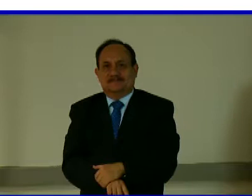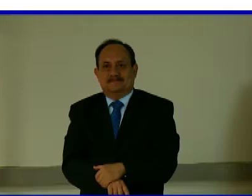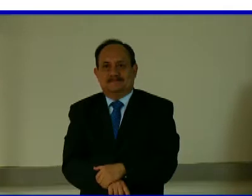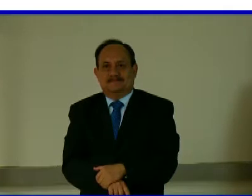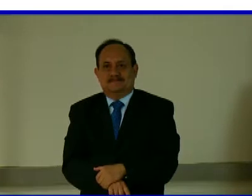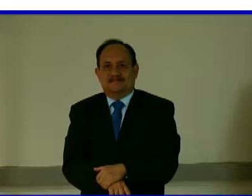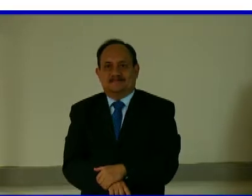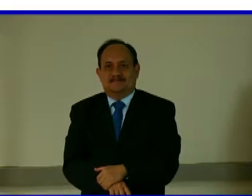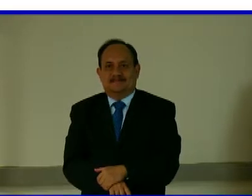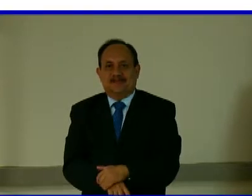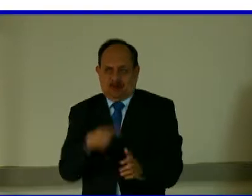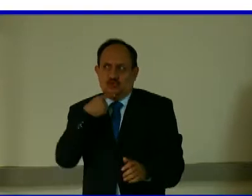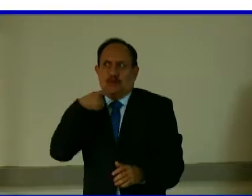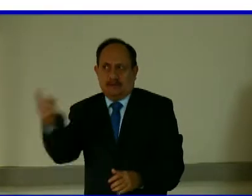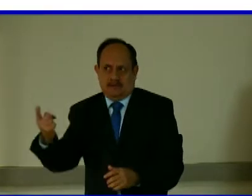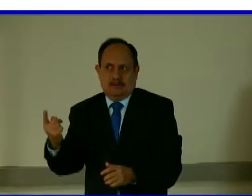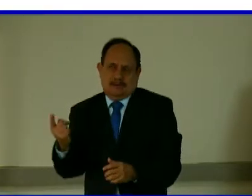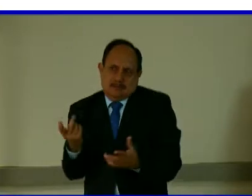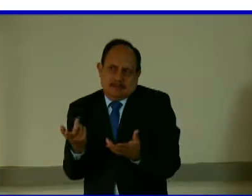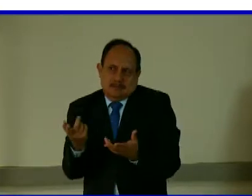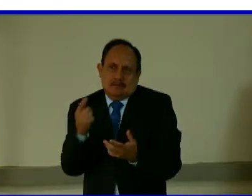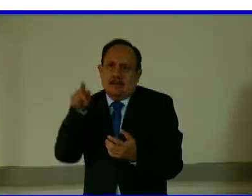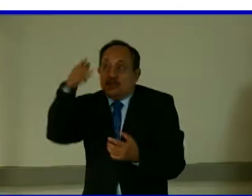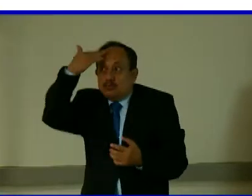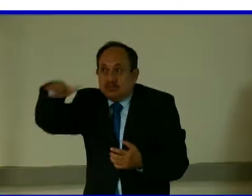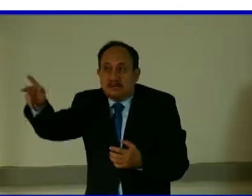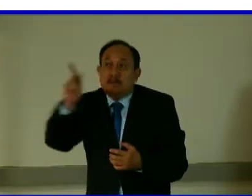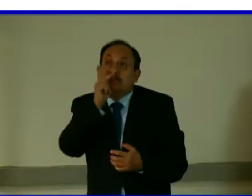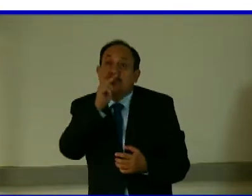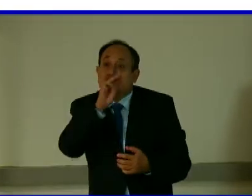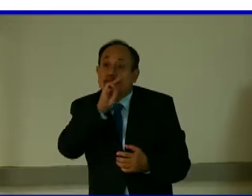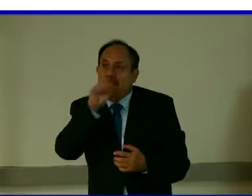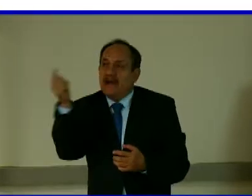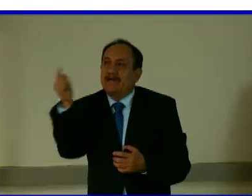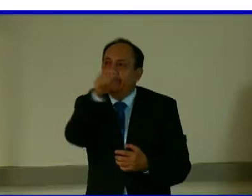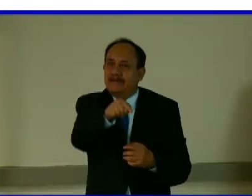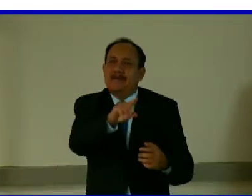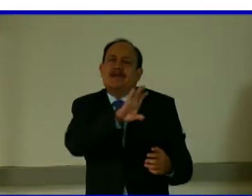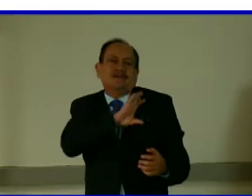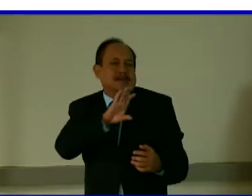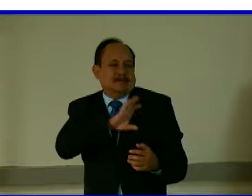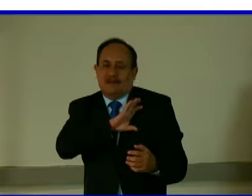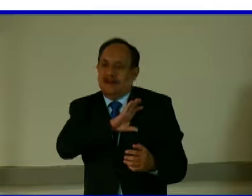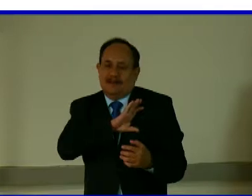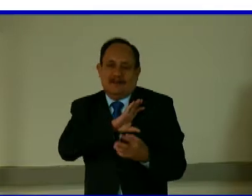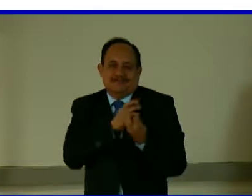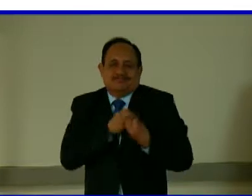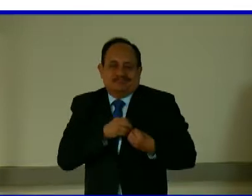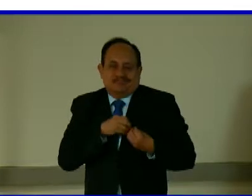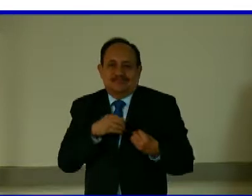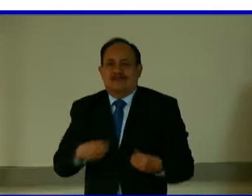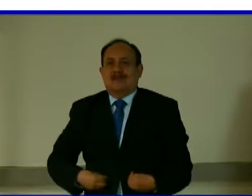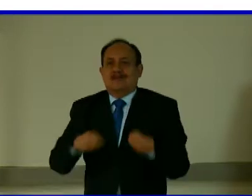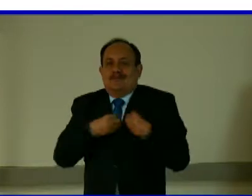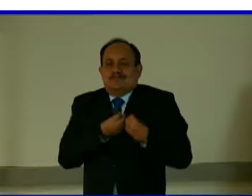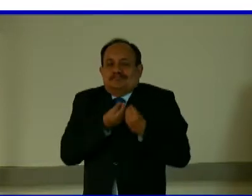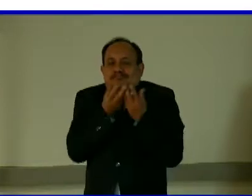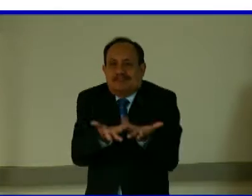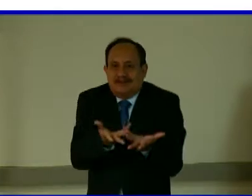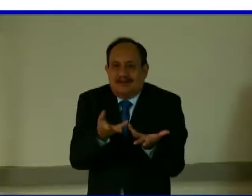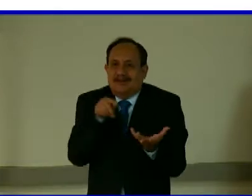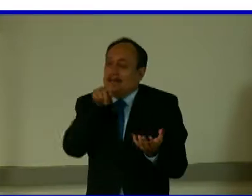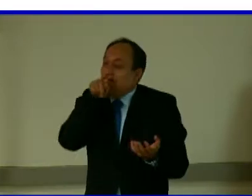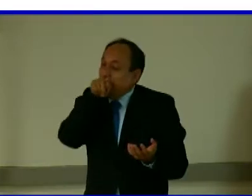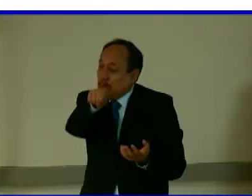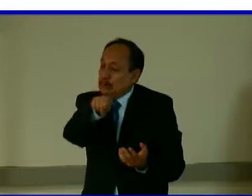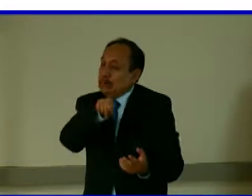Y yo le digo a mis pacientes, tú sabes que tus padres te quieren más que nada, darían la vida por ti, pero los estás volviendo